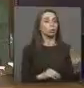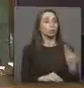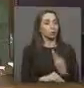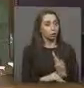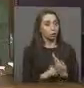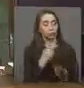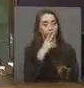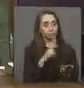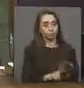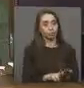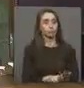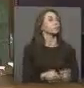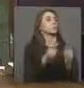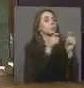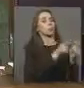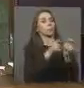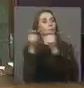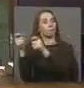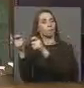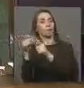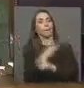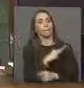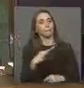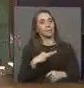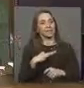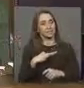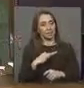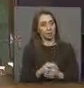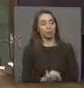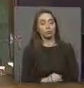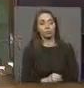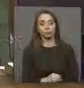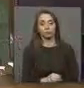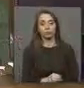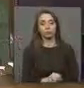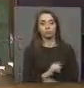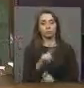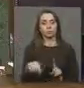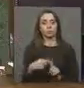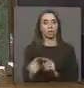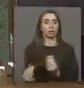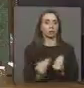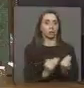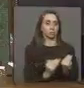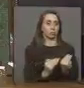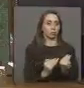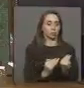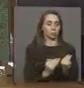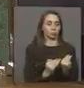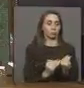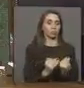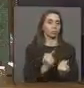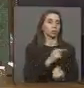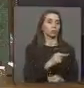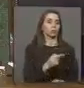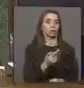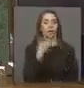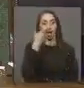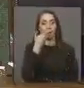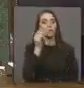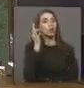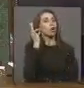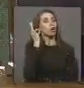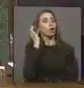oficios a los ministerios por ustedes requeridos más la adhesión adhiriendo vuestro intervención de